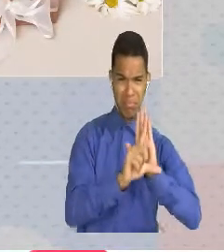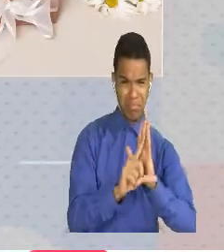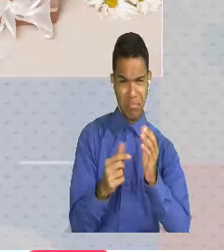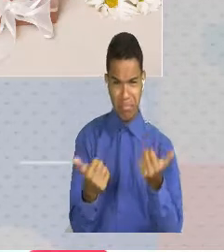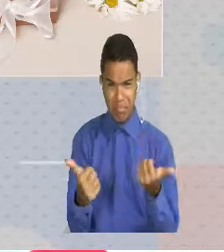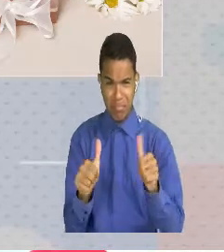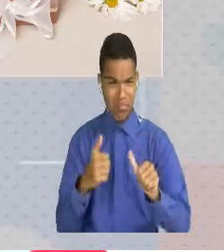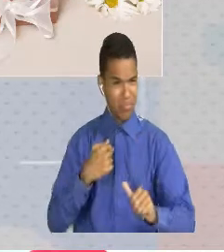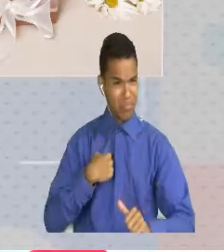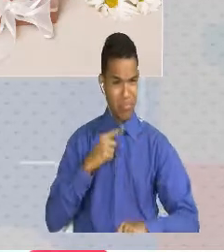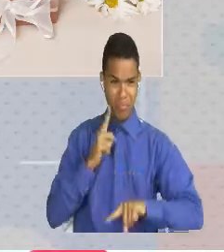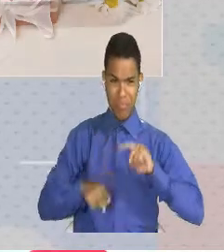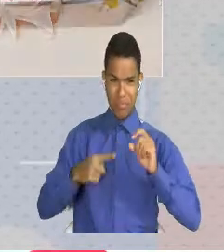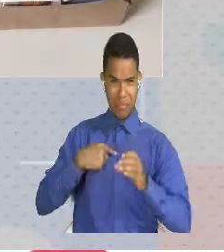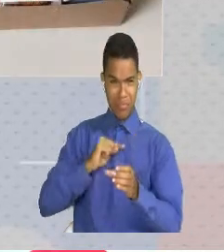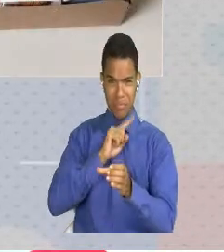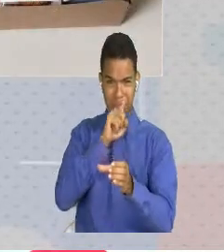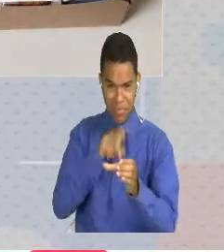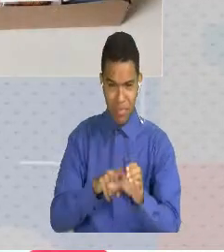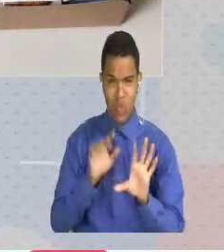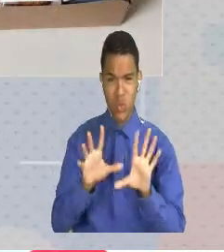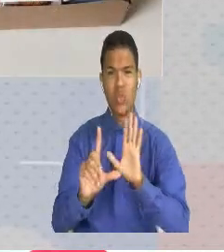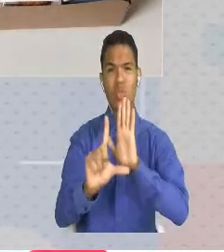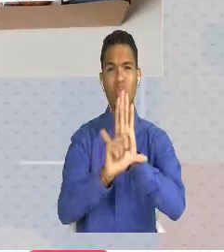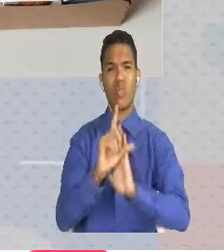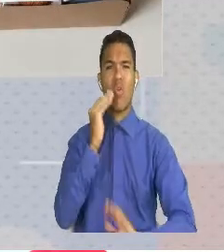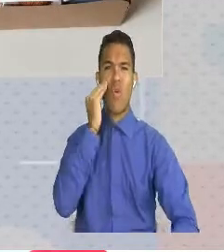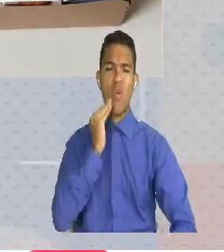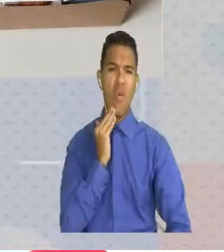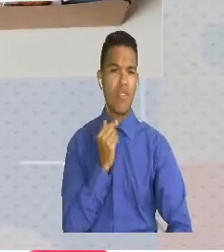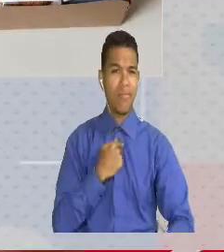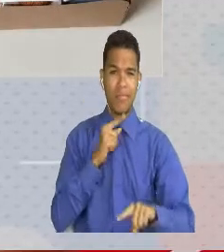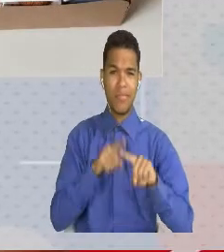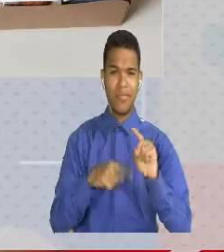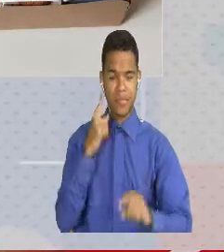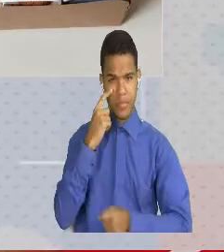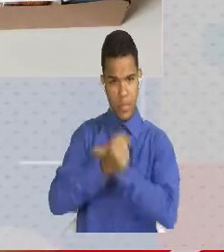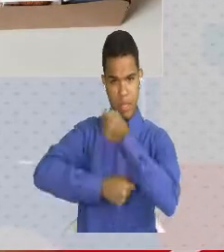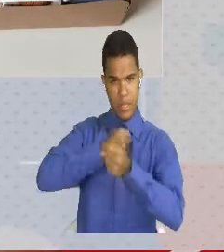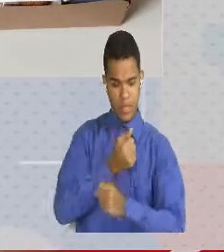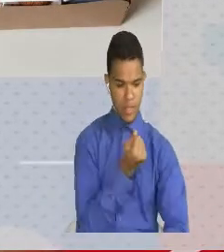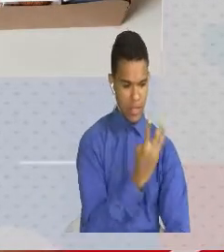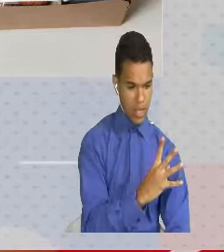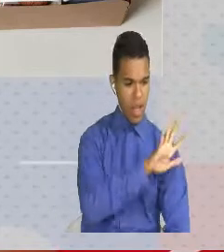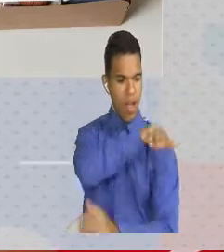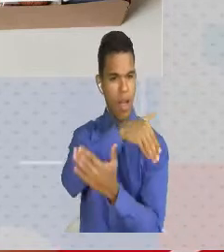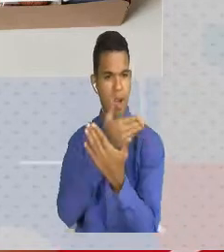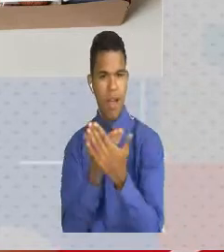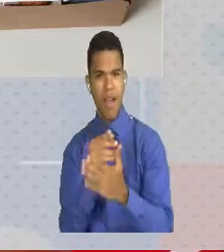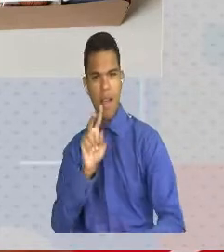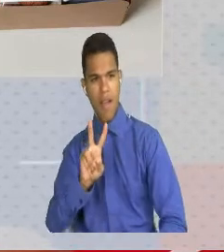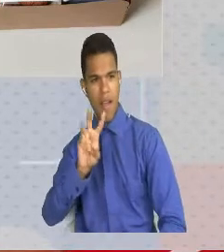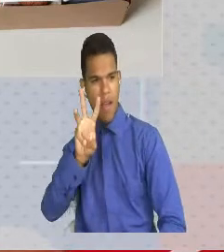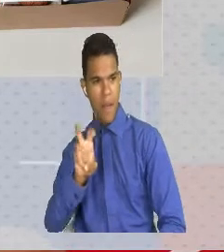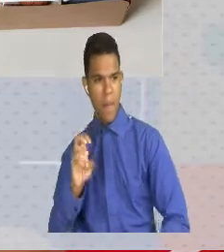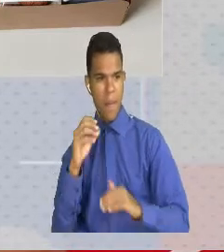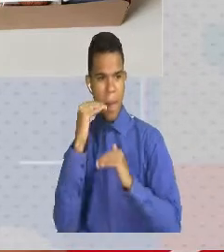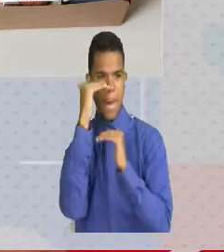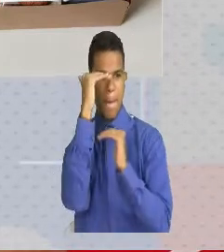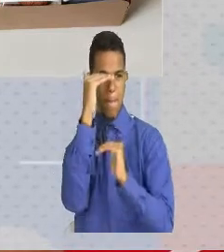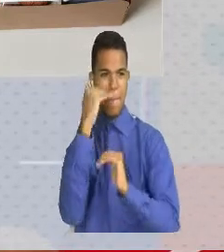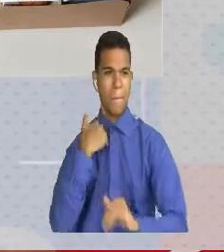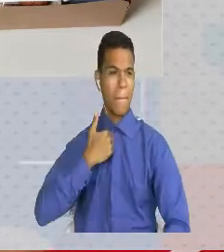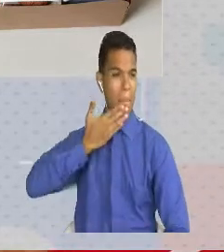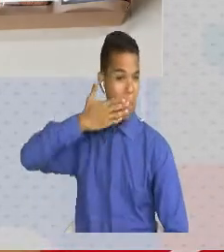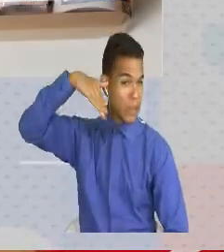puedo incluir en la ley de la juventud porque va de los 14 a los 28 años. Ya pasé para